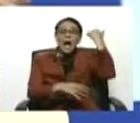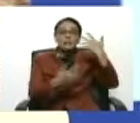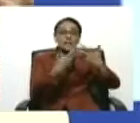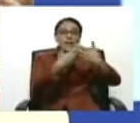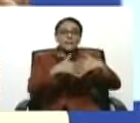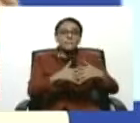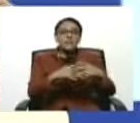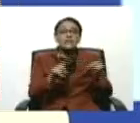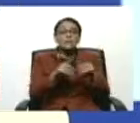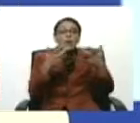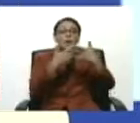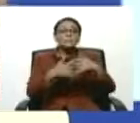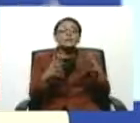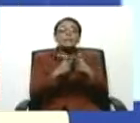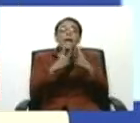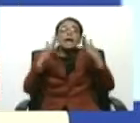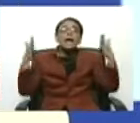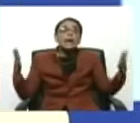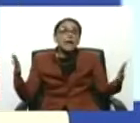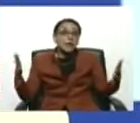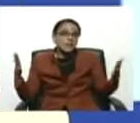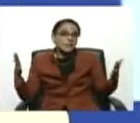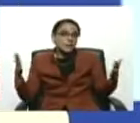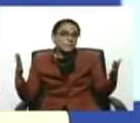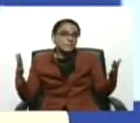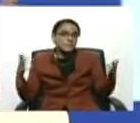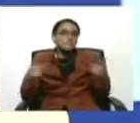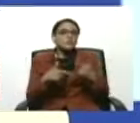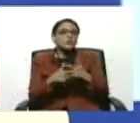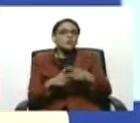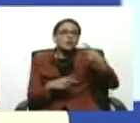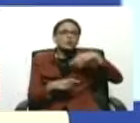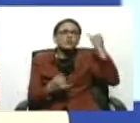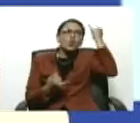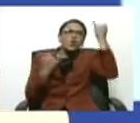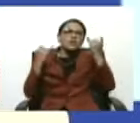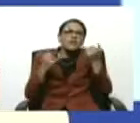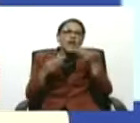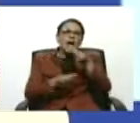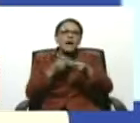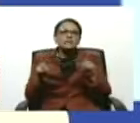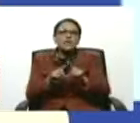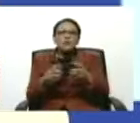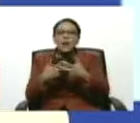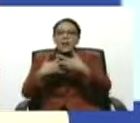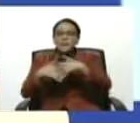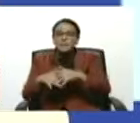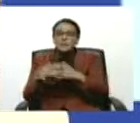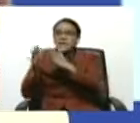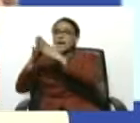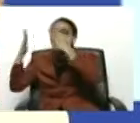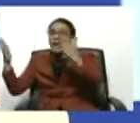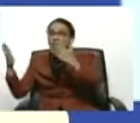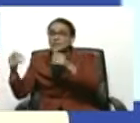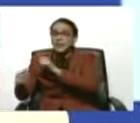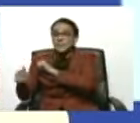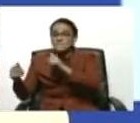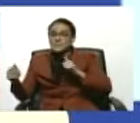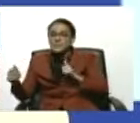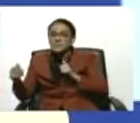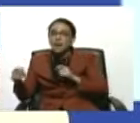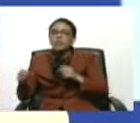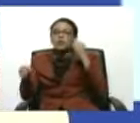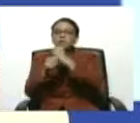compañías estatales y la idea era diversificar Cómo hacer que el sector privado sector privado